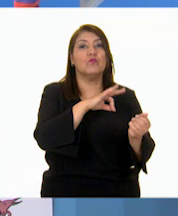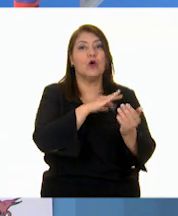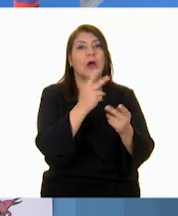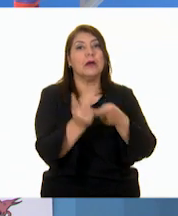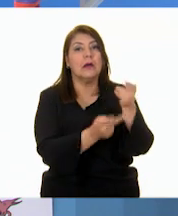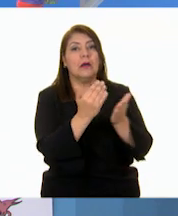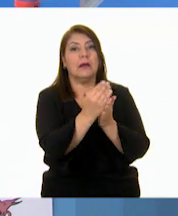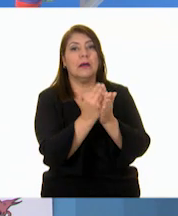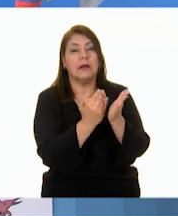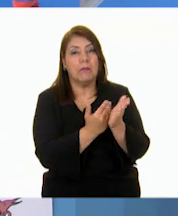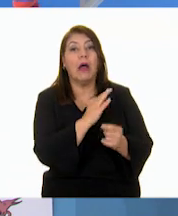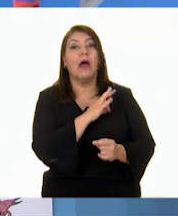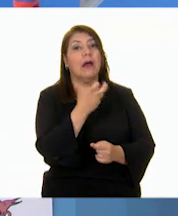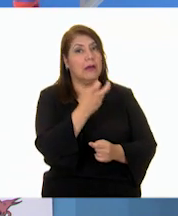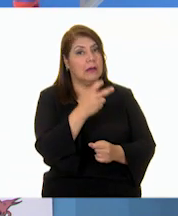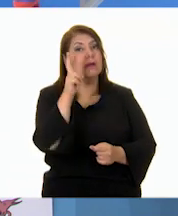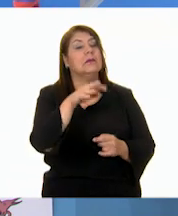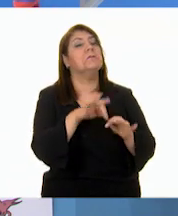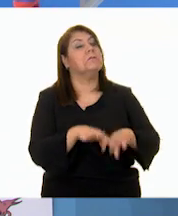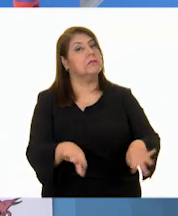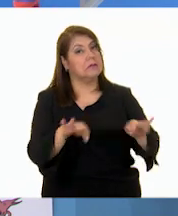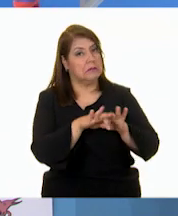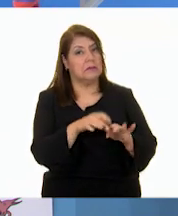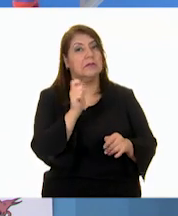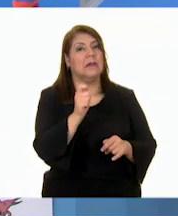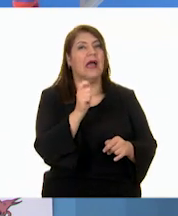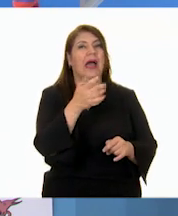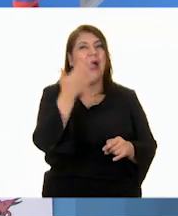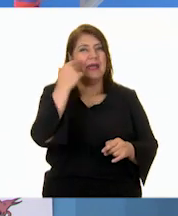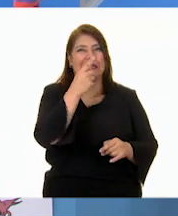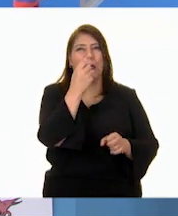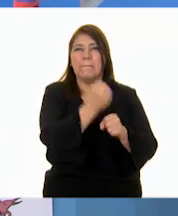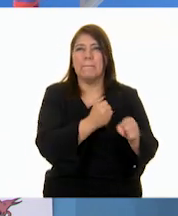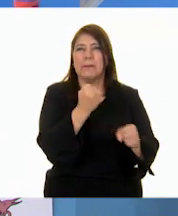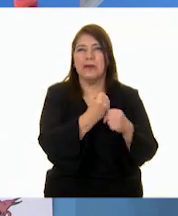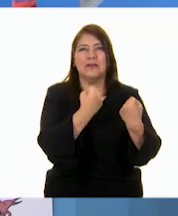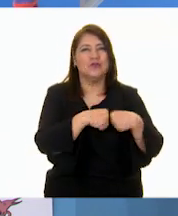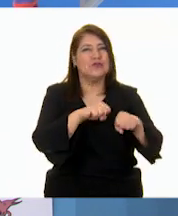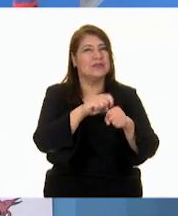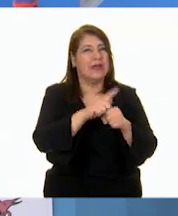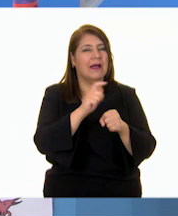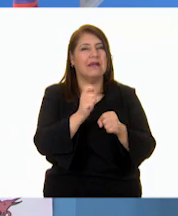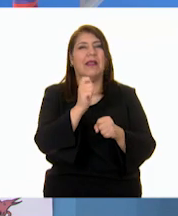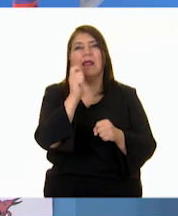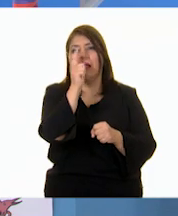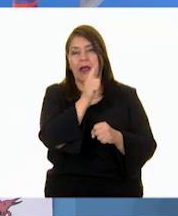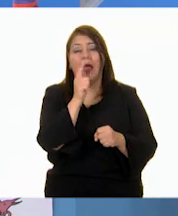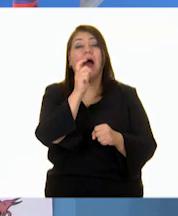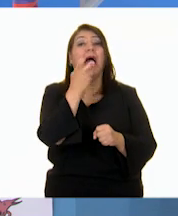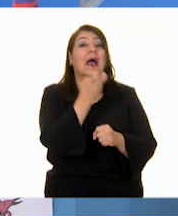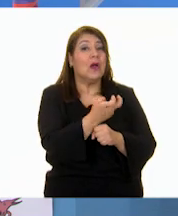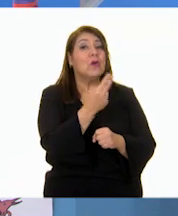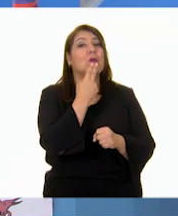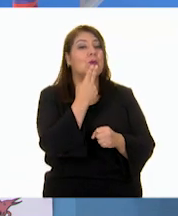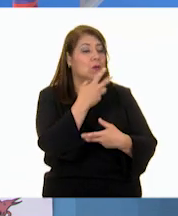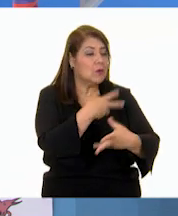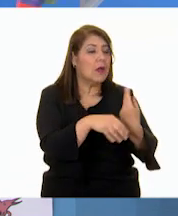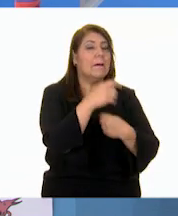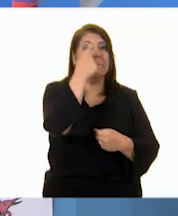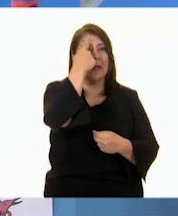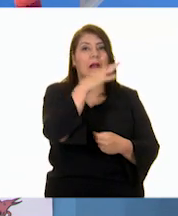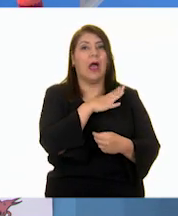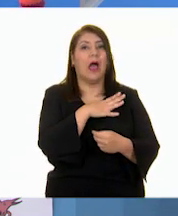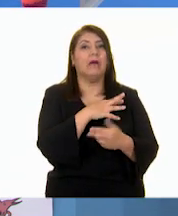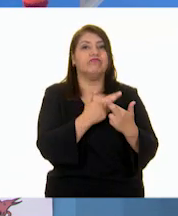Es muy válido, pues, como lo dijimos al principio de esta práctica social del lenguaje, esta es una herramienta adecuada para obtener información